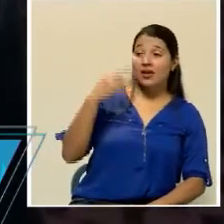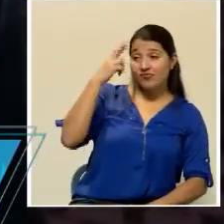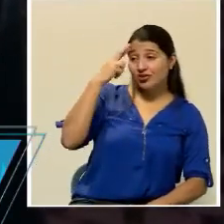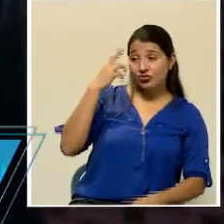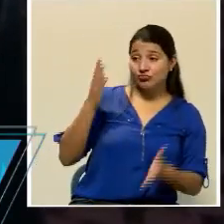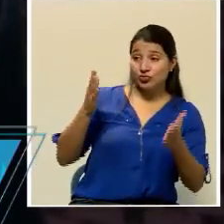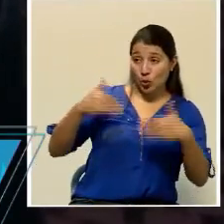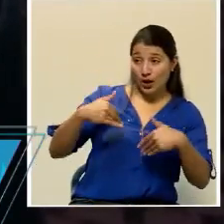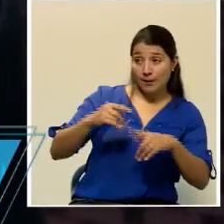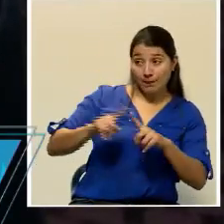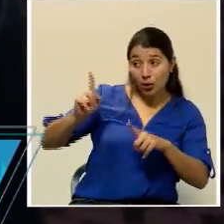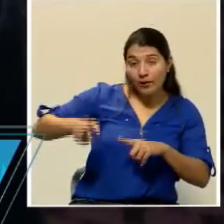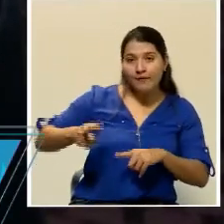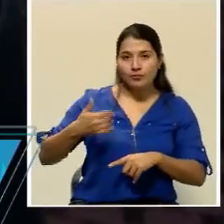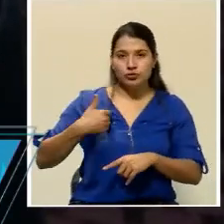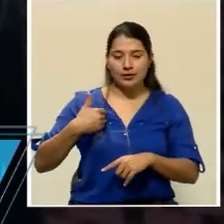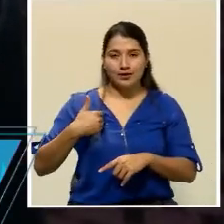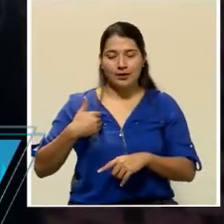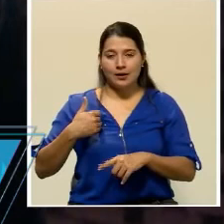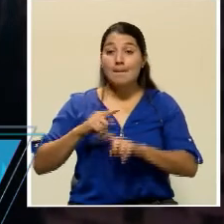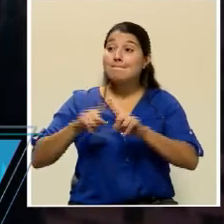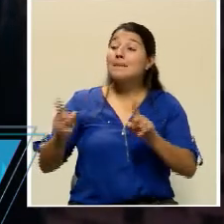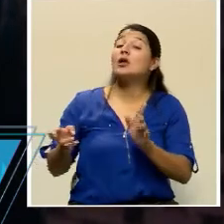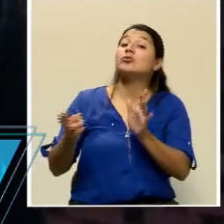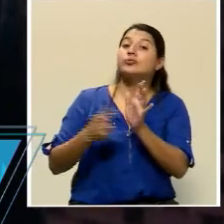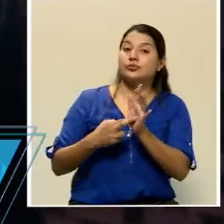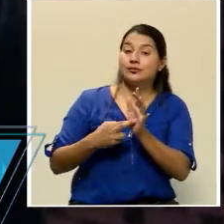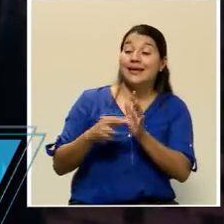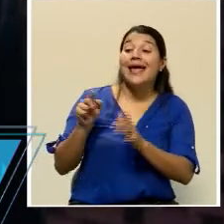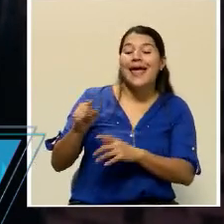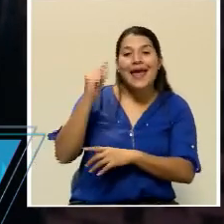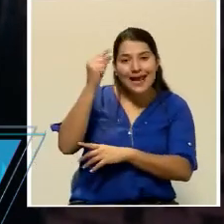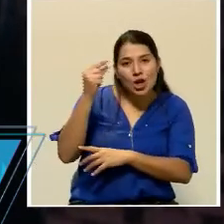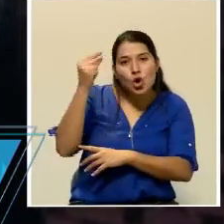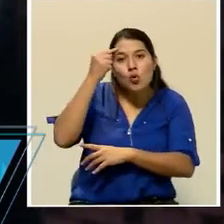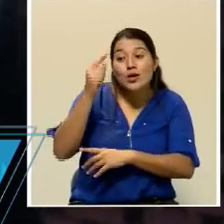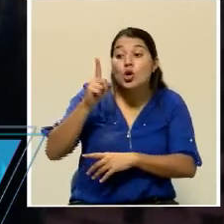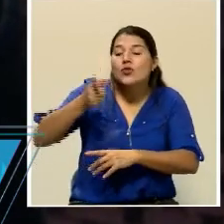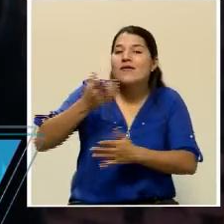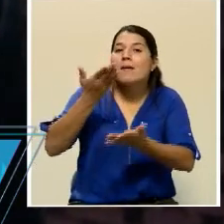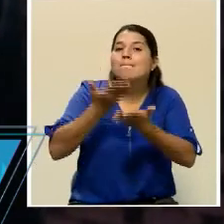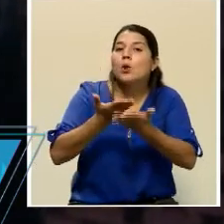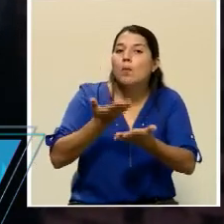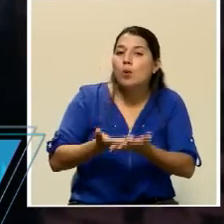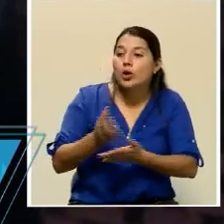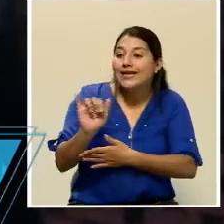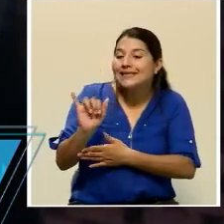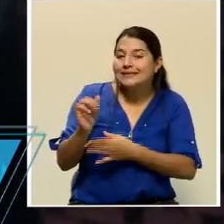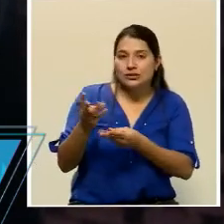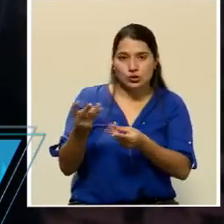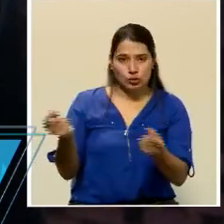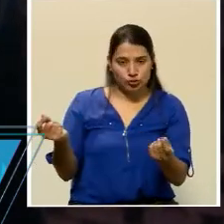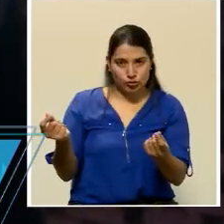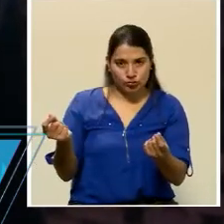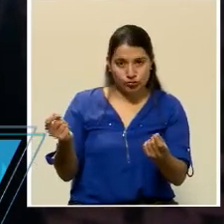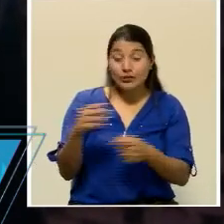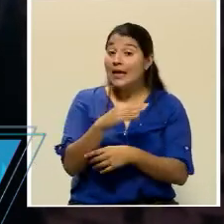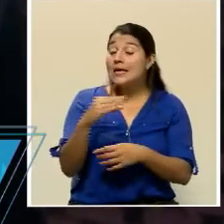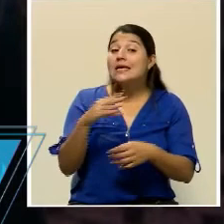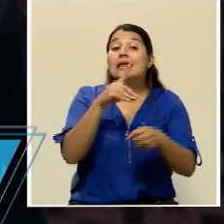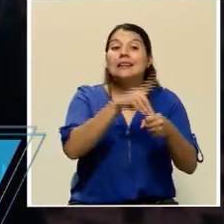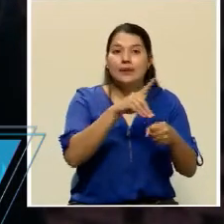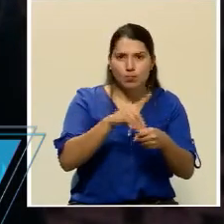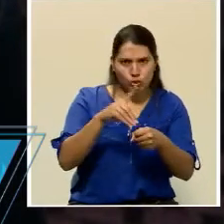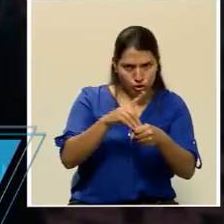repito, el Poder Ejecutivo, el gobierno tiene que plantear ese tipo de soluciones y las y los